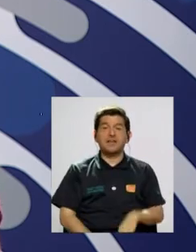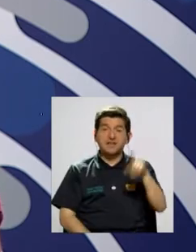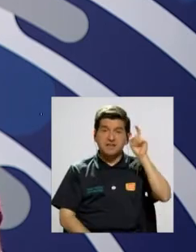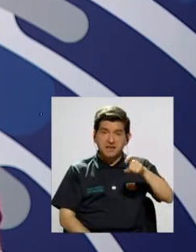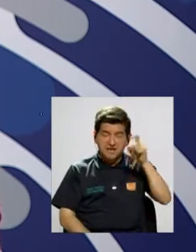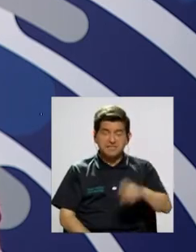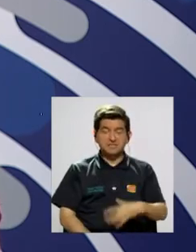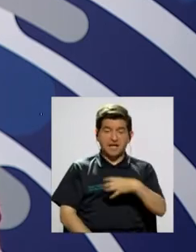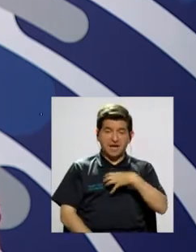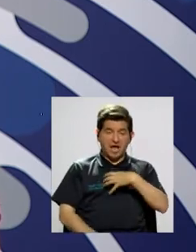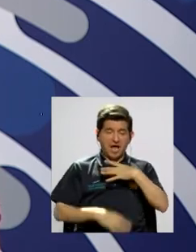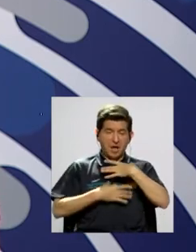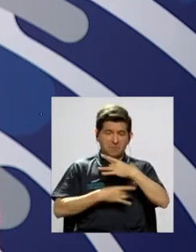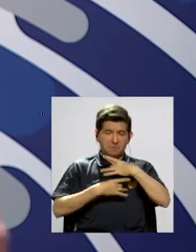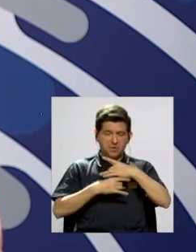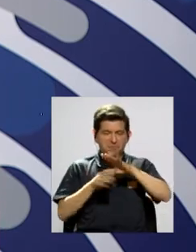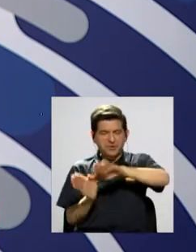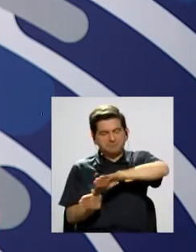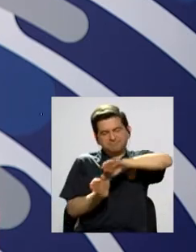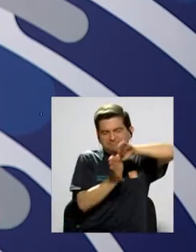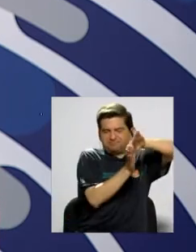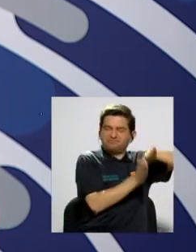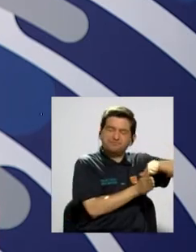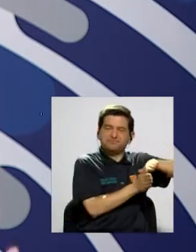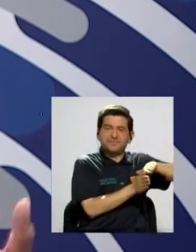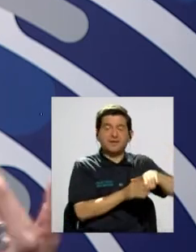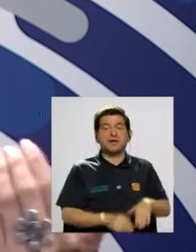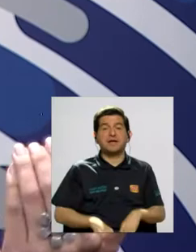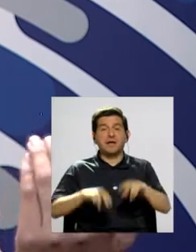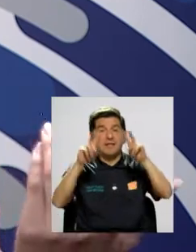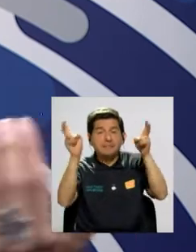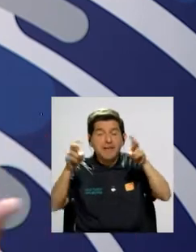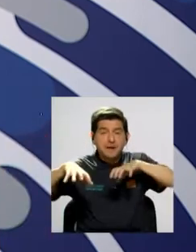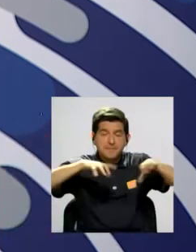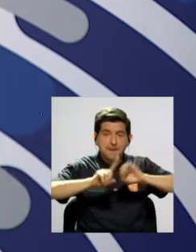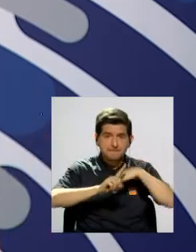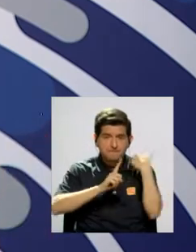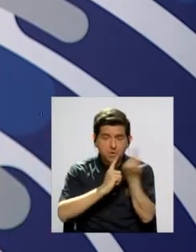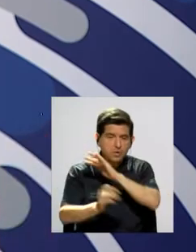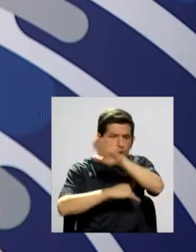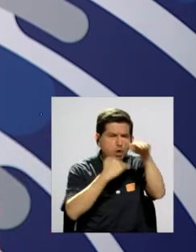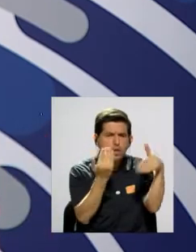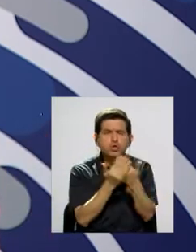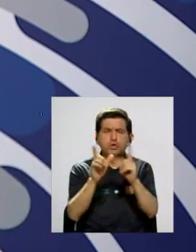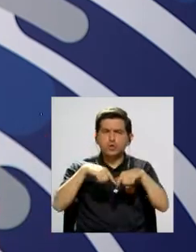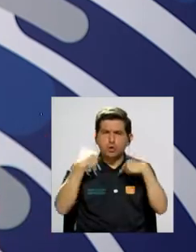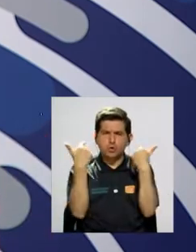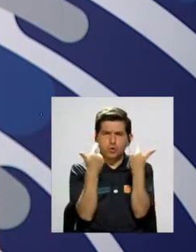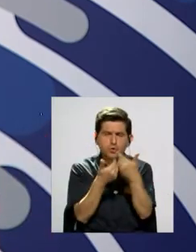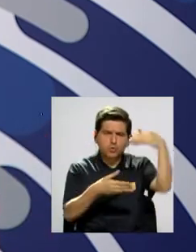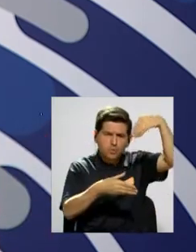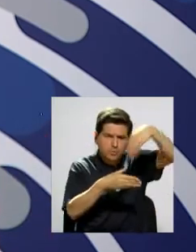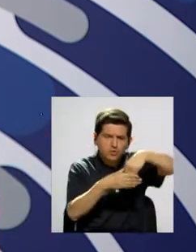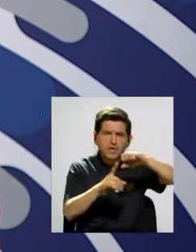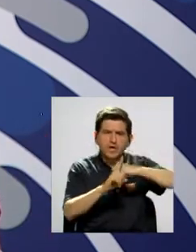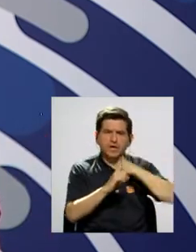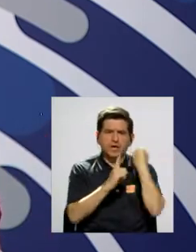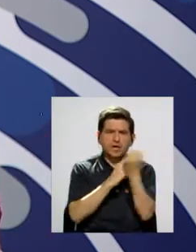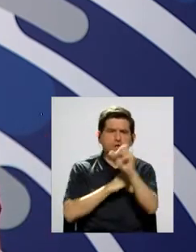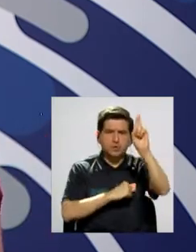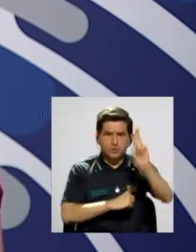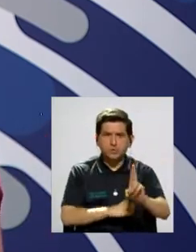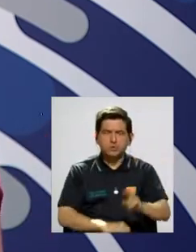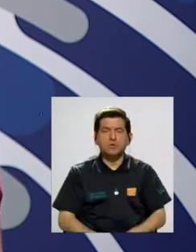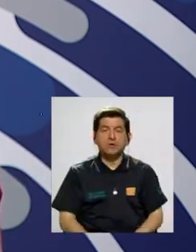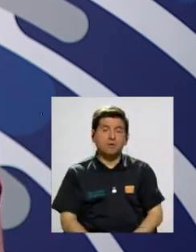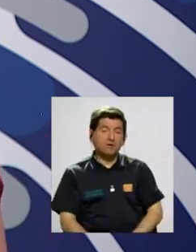a nuestros propios intereses y entonces ahí vengo al tema de los movimientos sociales y de todos los sectores que conformamos la sociedad costarricense. Tenemos